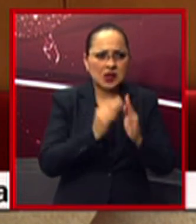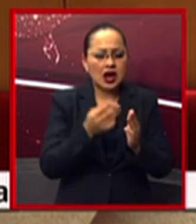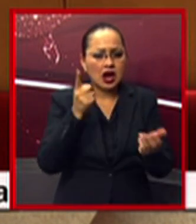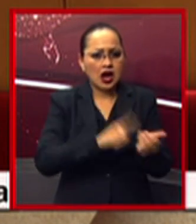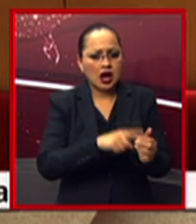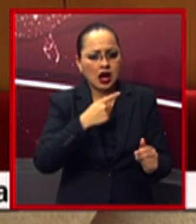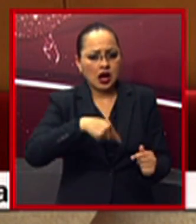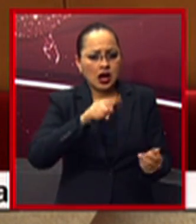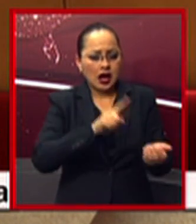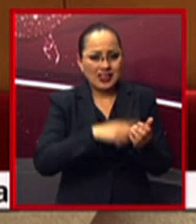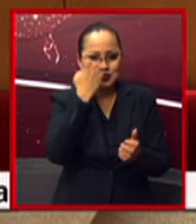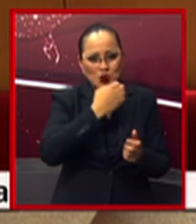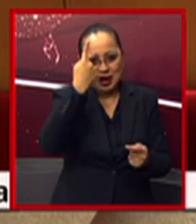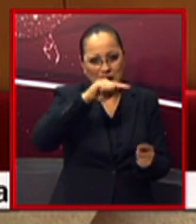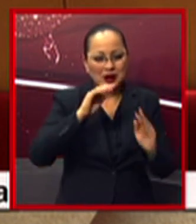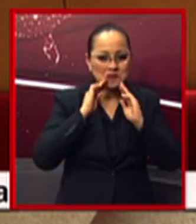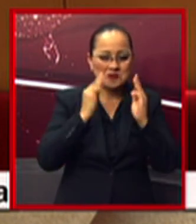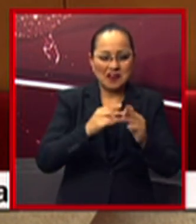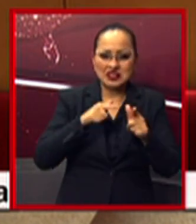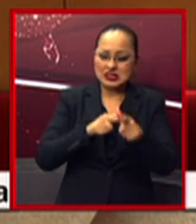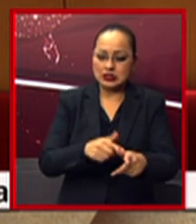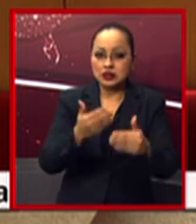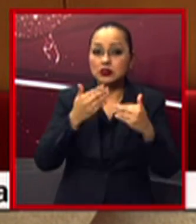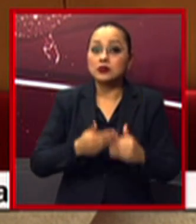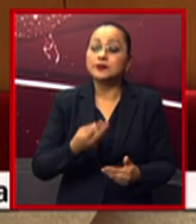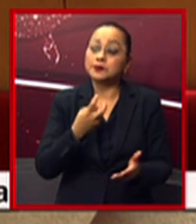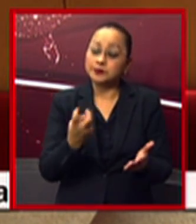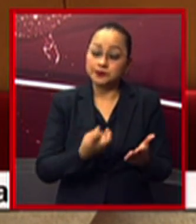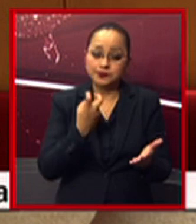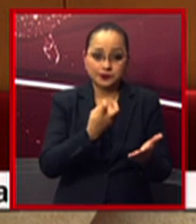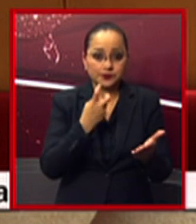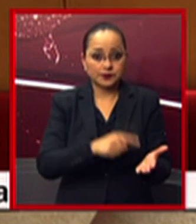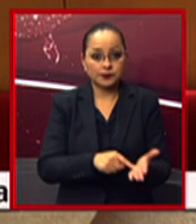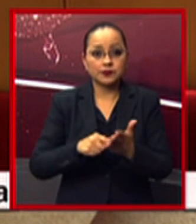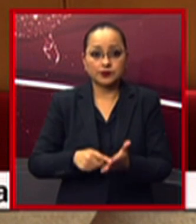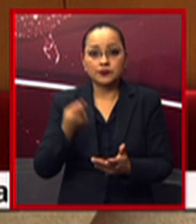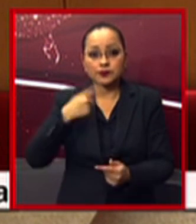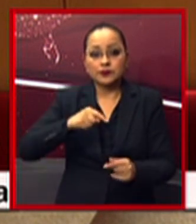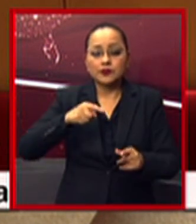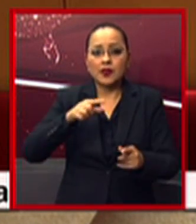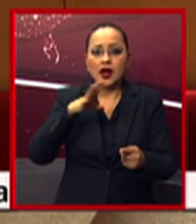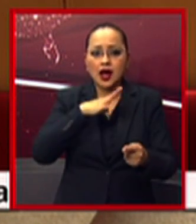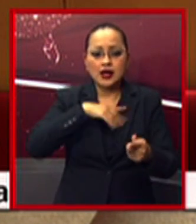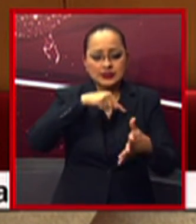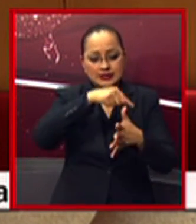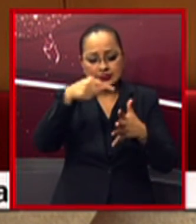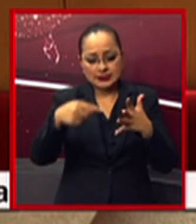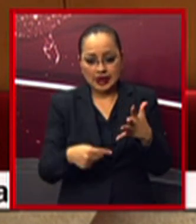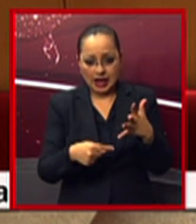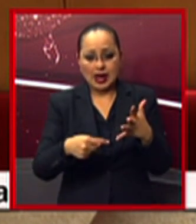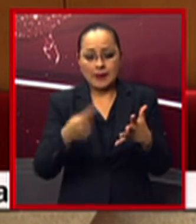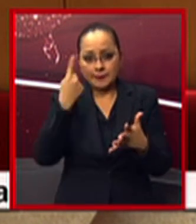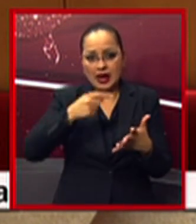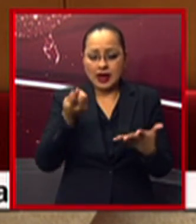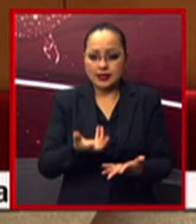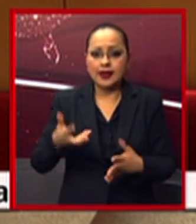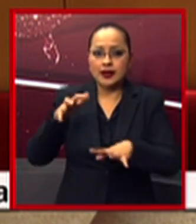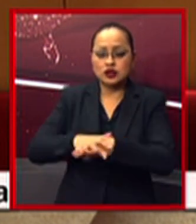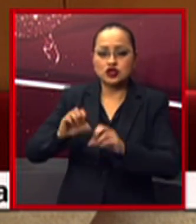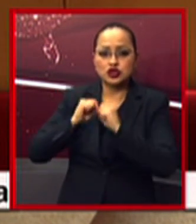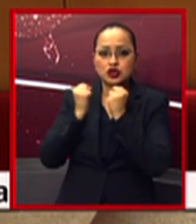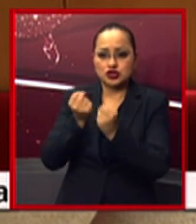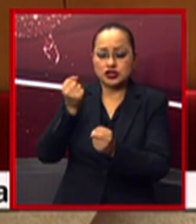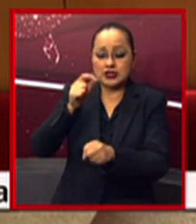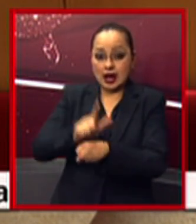se dice, la escuela del crimen. El presente dictamen se desarrolla sobre los 5 ejes de reinserción social que